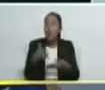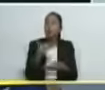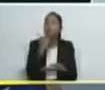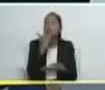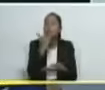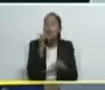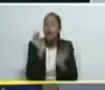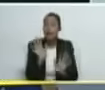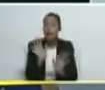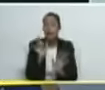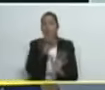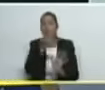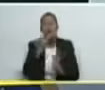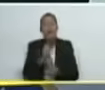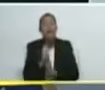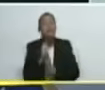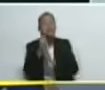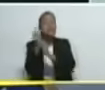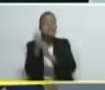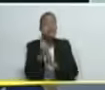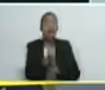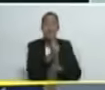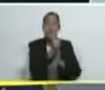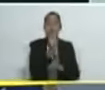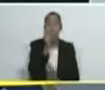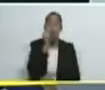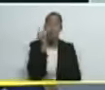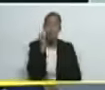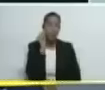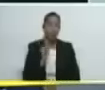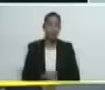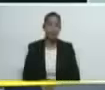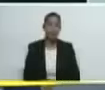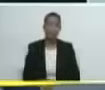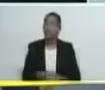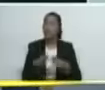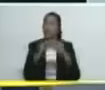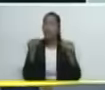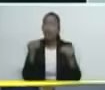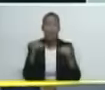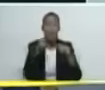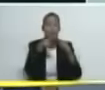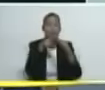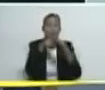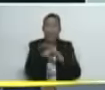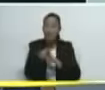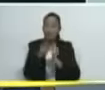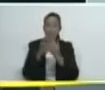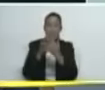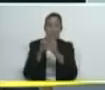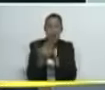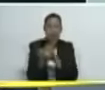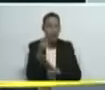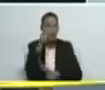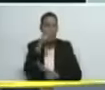de líderes y lideresas de las bases profundas, de las catacumbas del